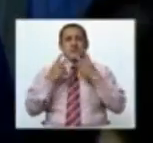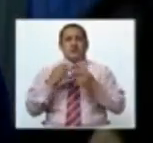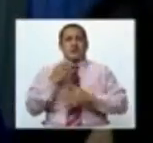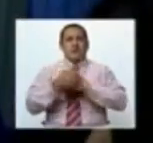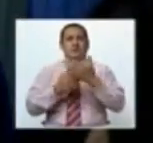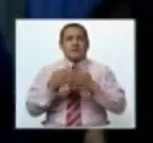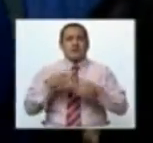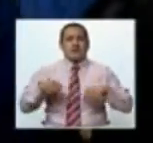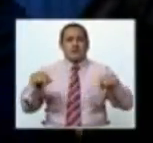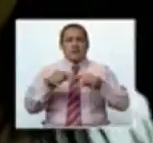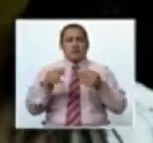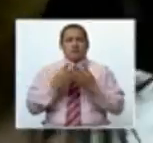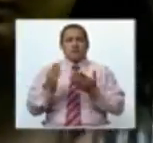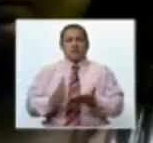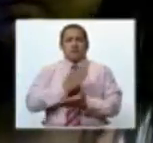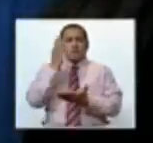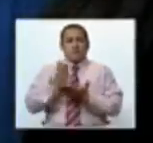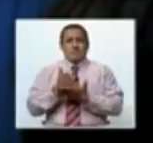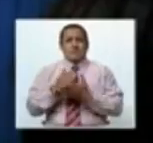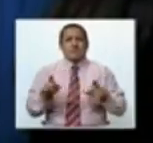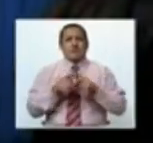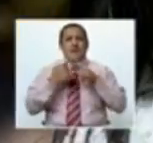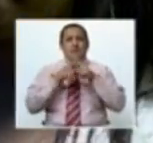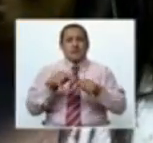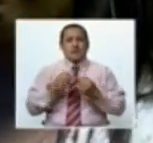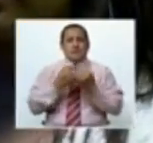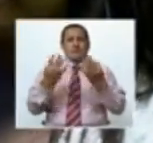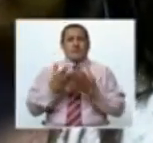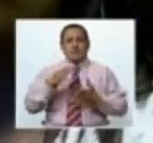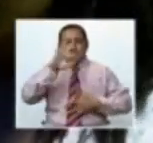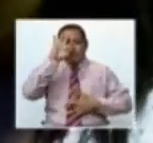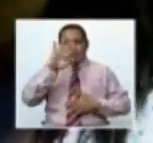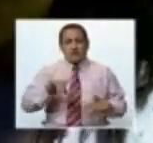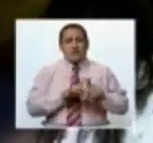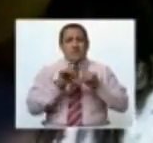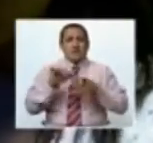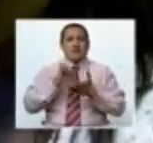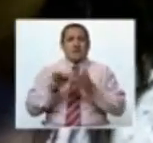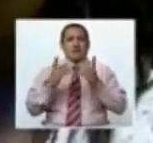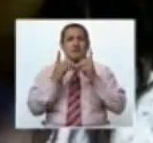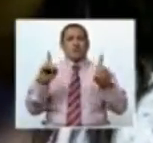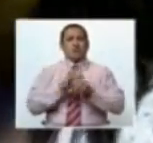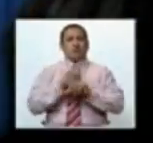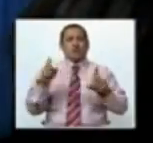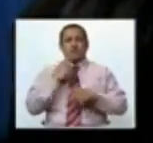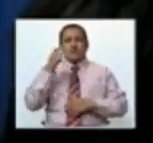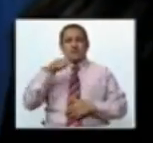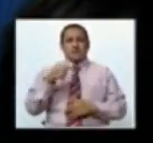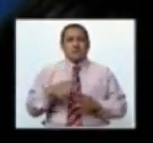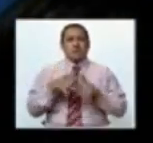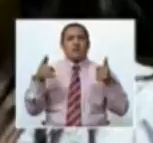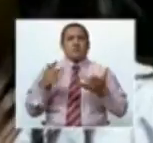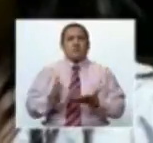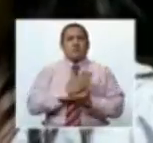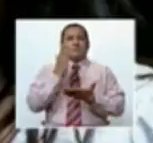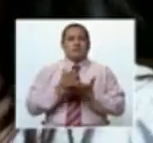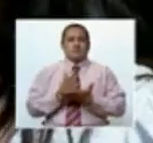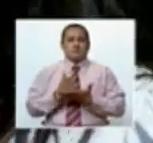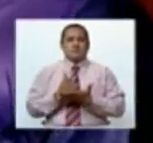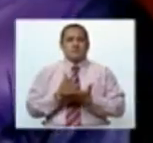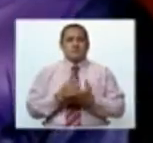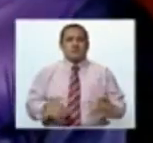poder surgir en él demasiados imprevistos, empezando por los patológicos, en los que el divorcio no debe ser un trámite